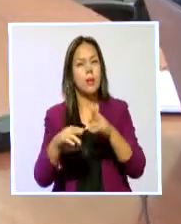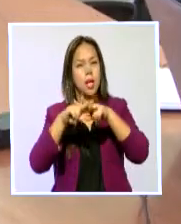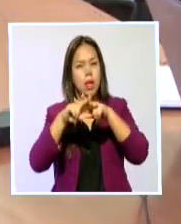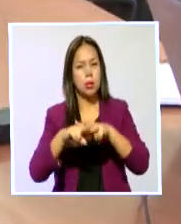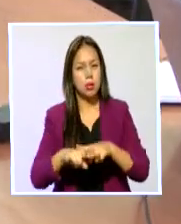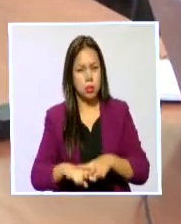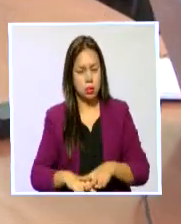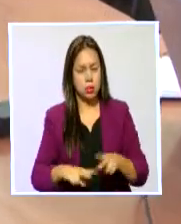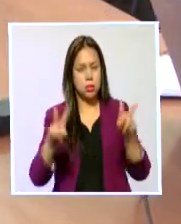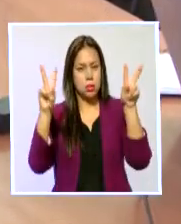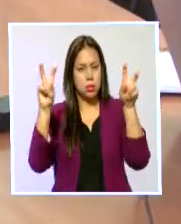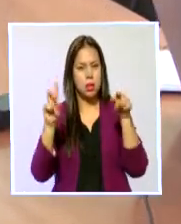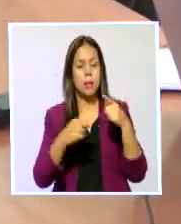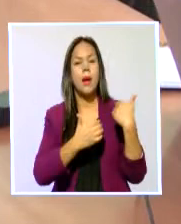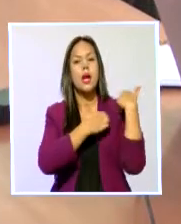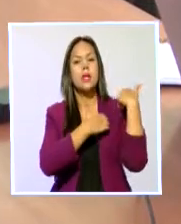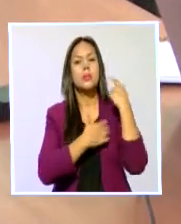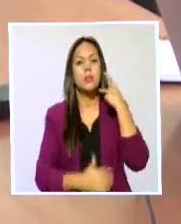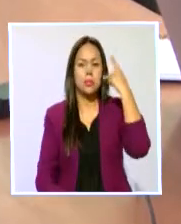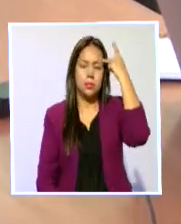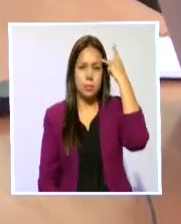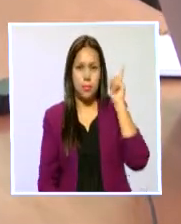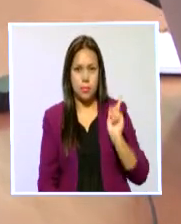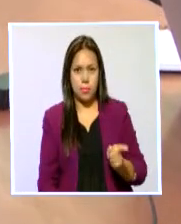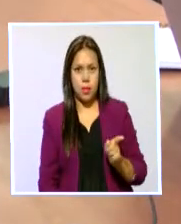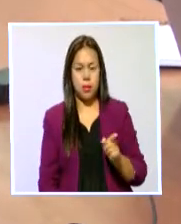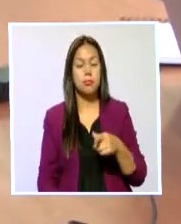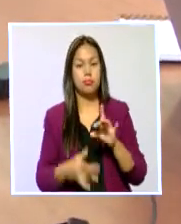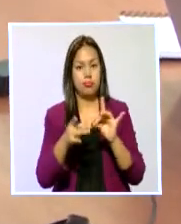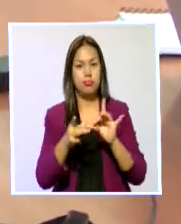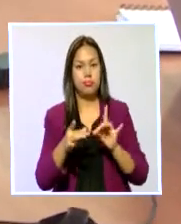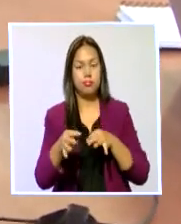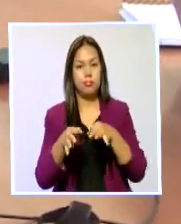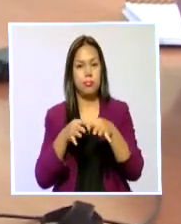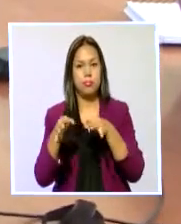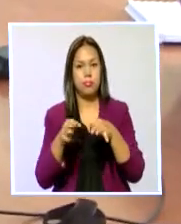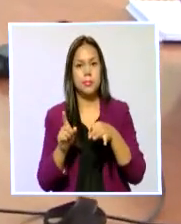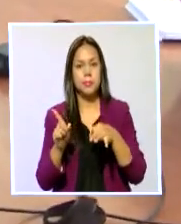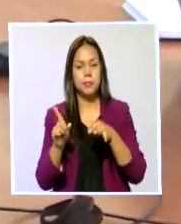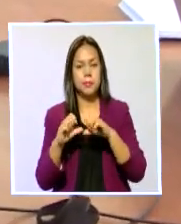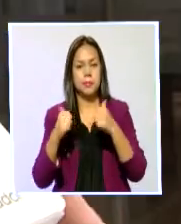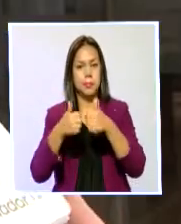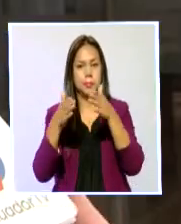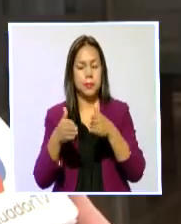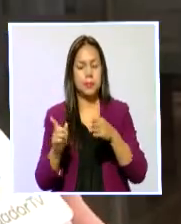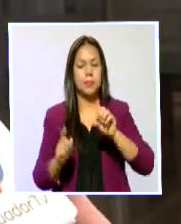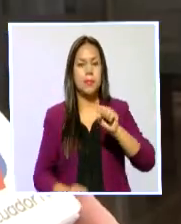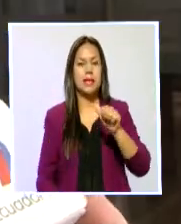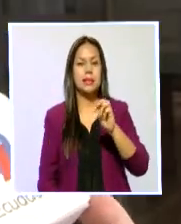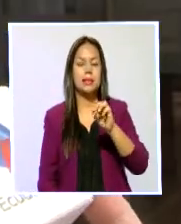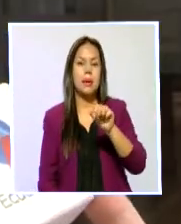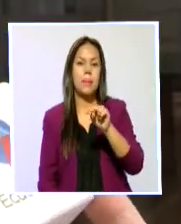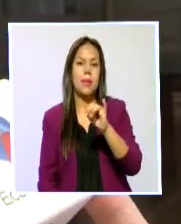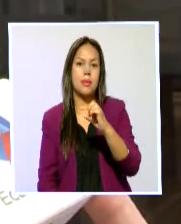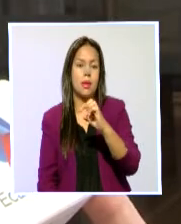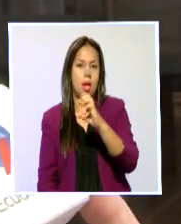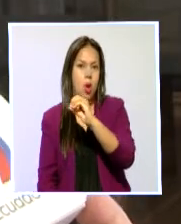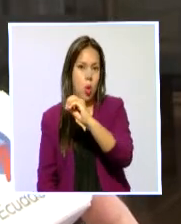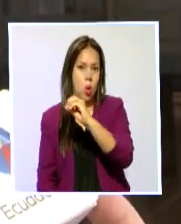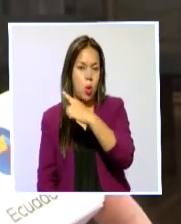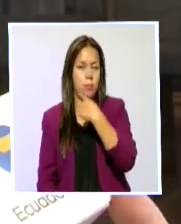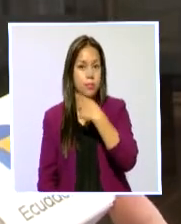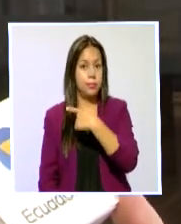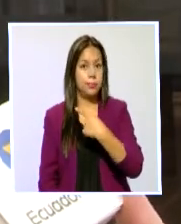articulado referente a la responsabilidad parental. Así lo detalla el asambleísta Franklin Samaniego. Creo que a mi criterio no ha